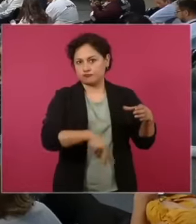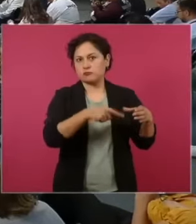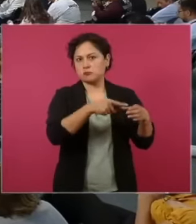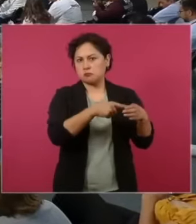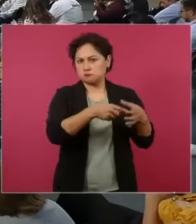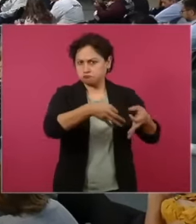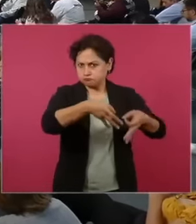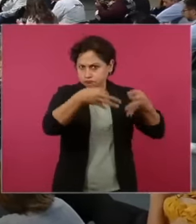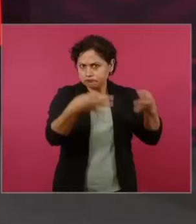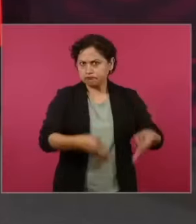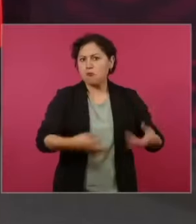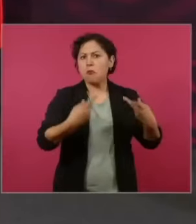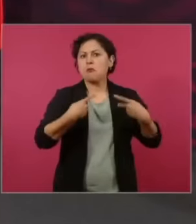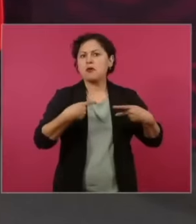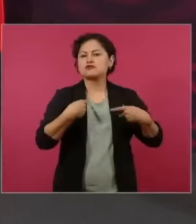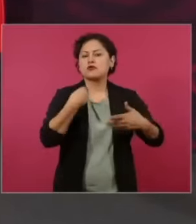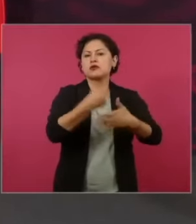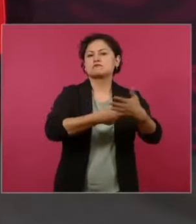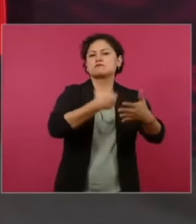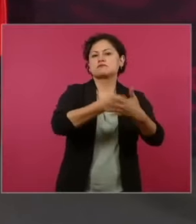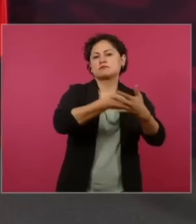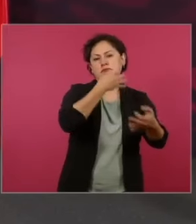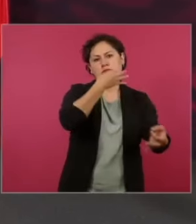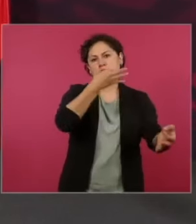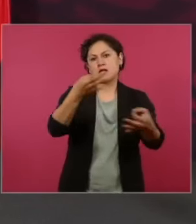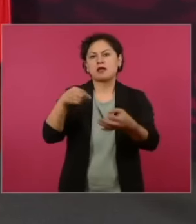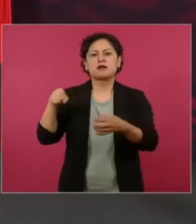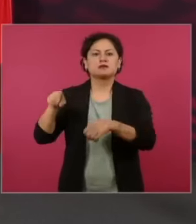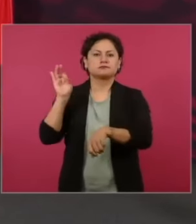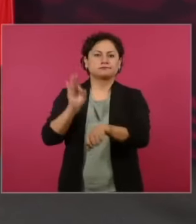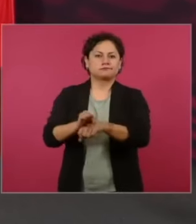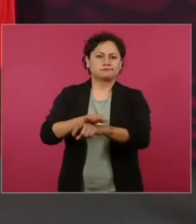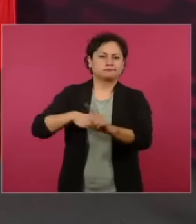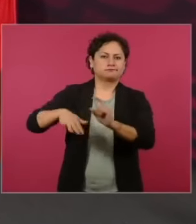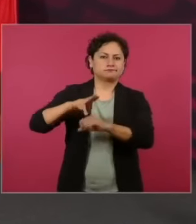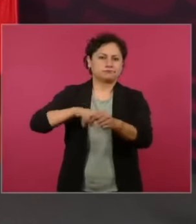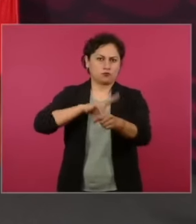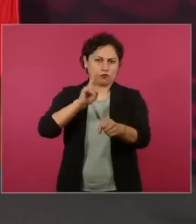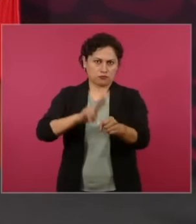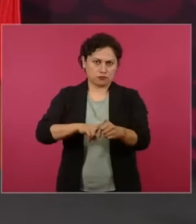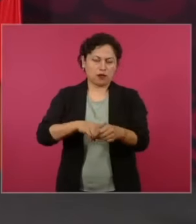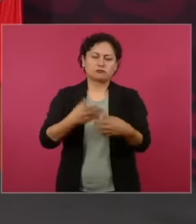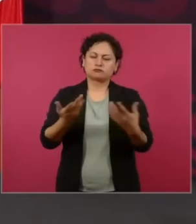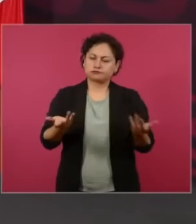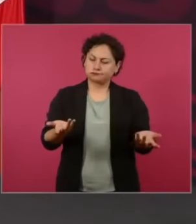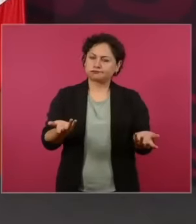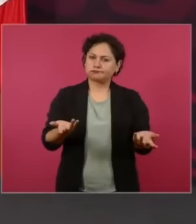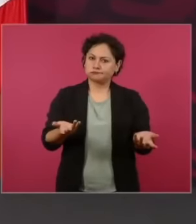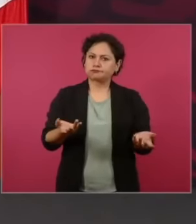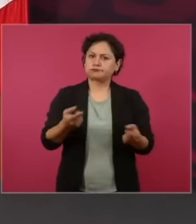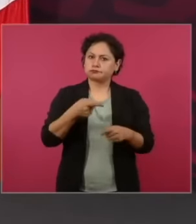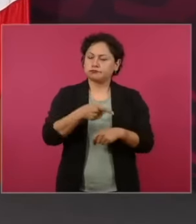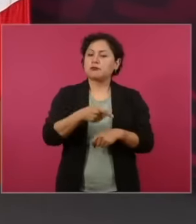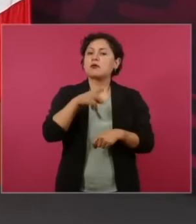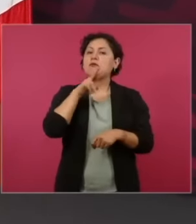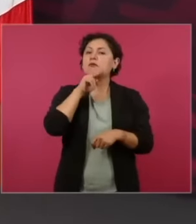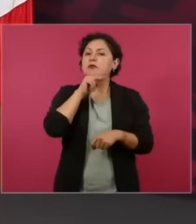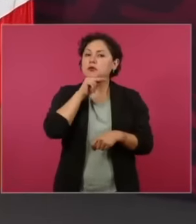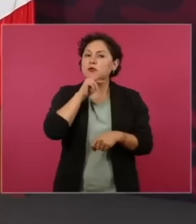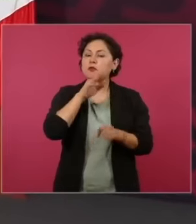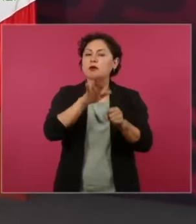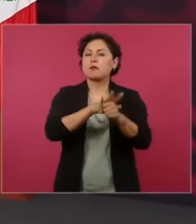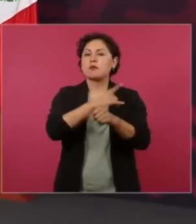militantes de la protección del medio ambiente y están preocupados por el cambio